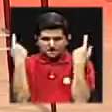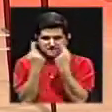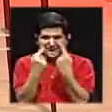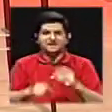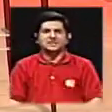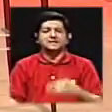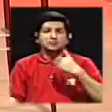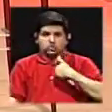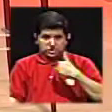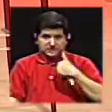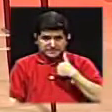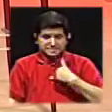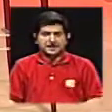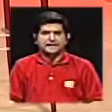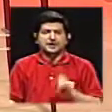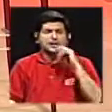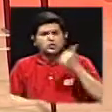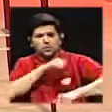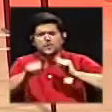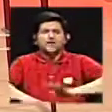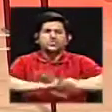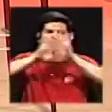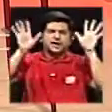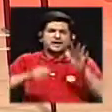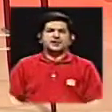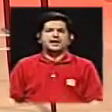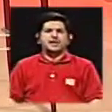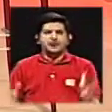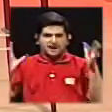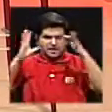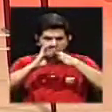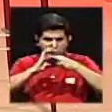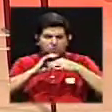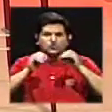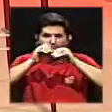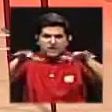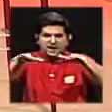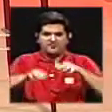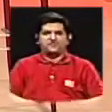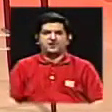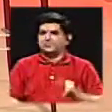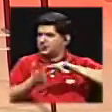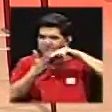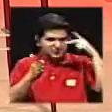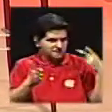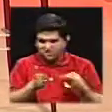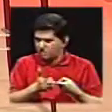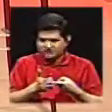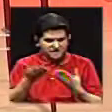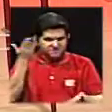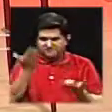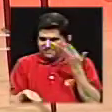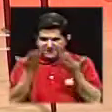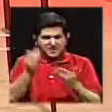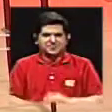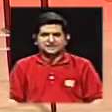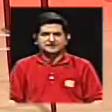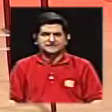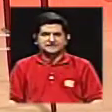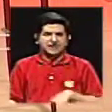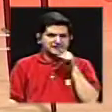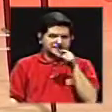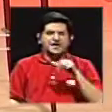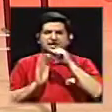y tenga una, digamos, un esfuerzo claro de articulación de esa red, eso no implica, digamos, en el sentido de lo que habla el